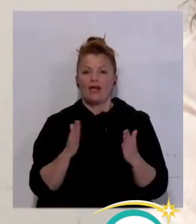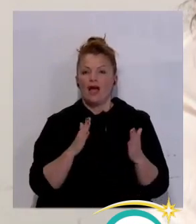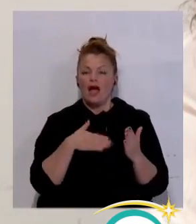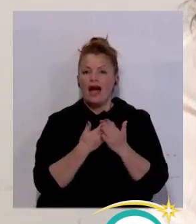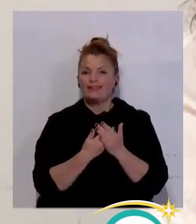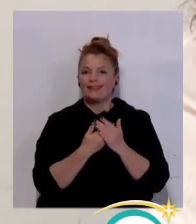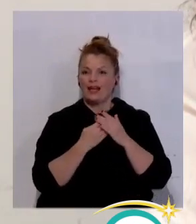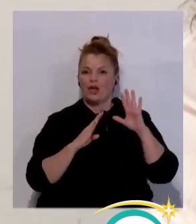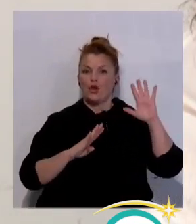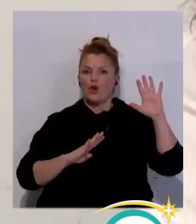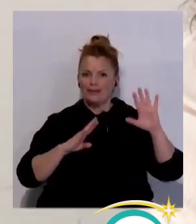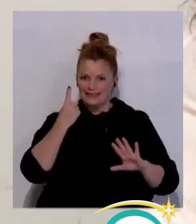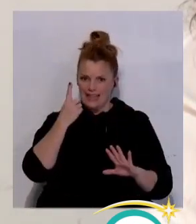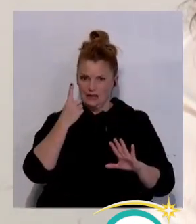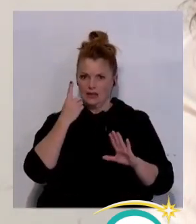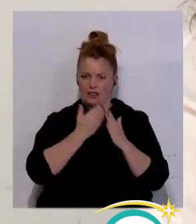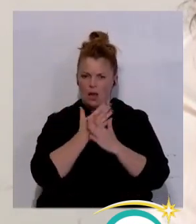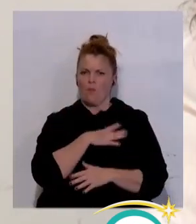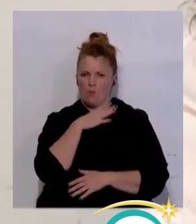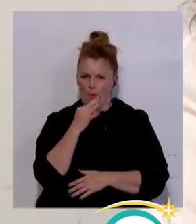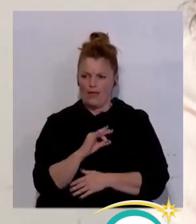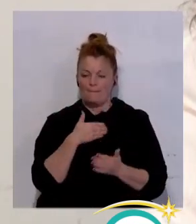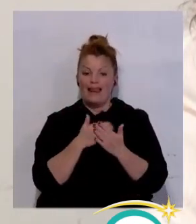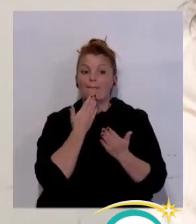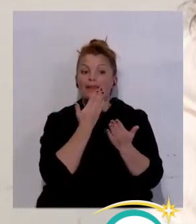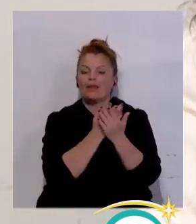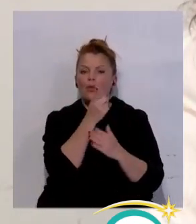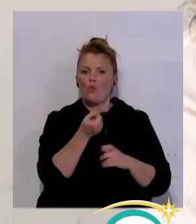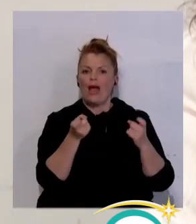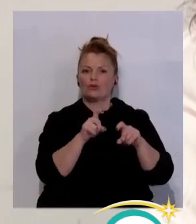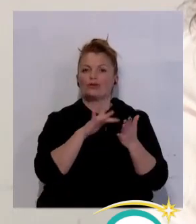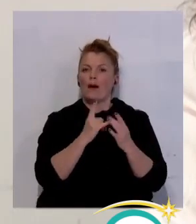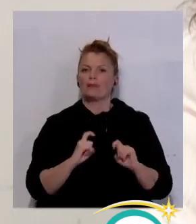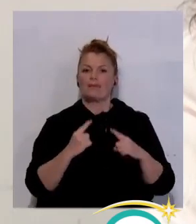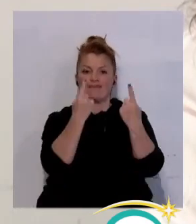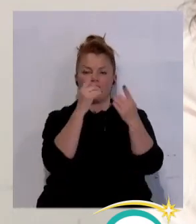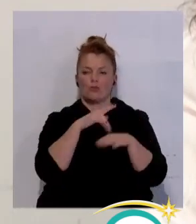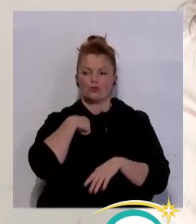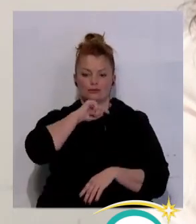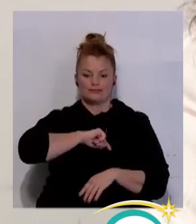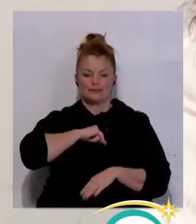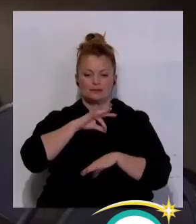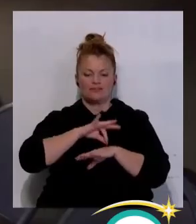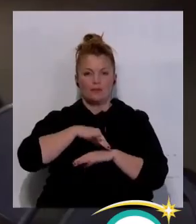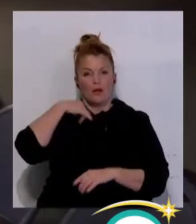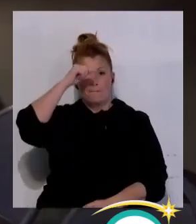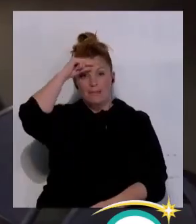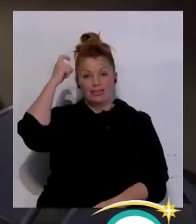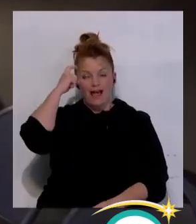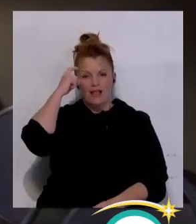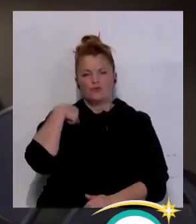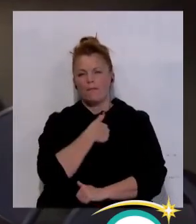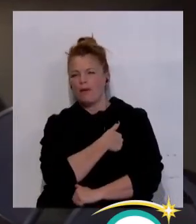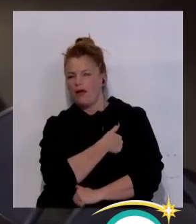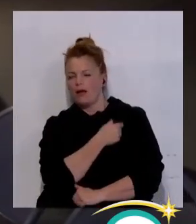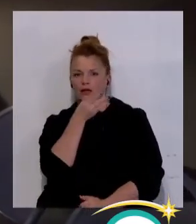hasta 96 días. Para pedir una consulta por primera vez porque me encuentro enfermo mentalmente, tengo que esperar